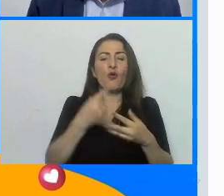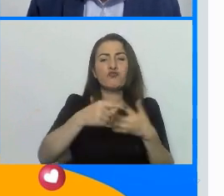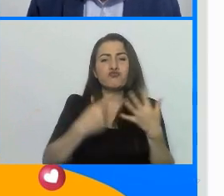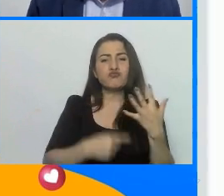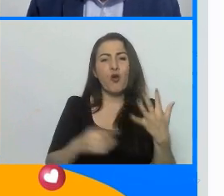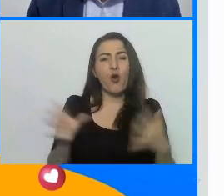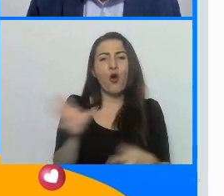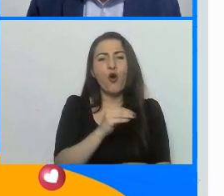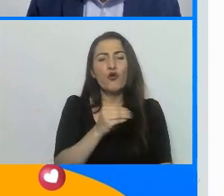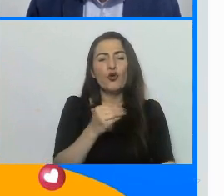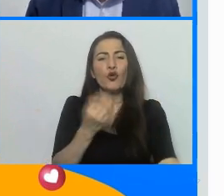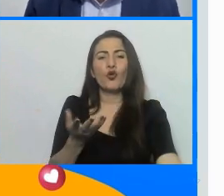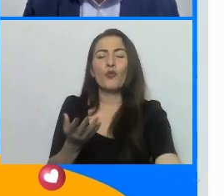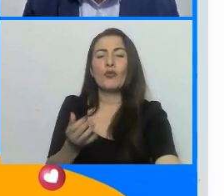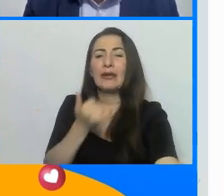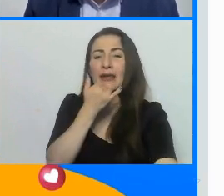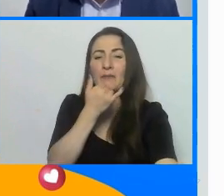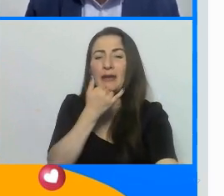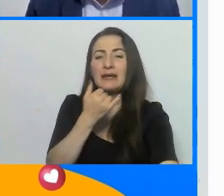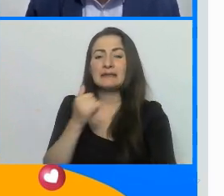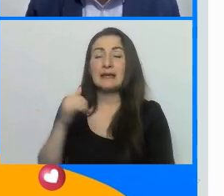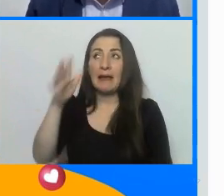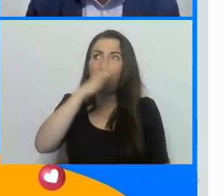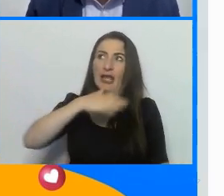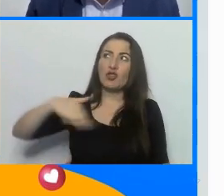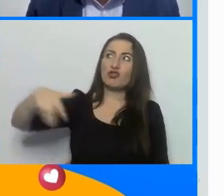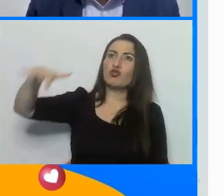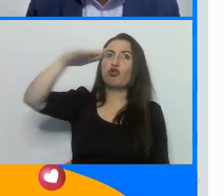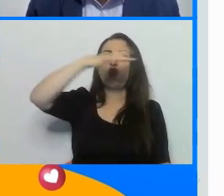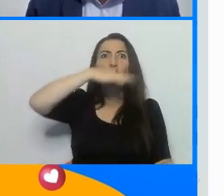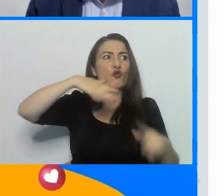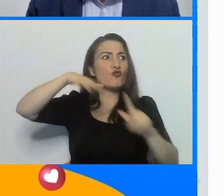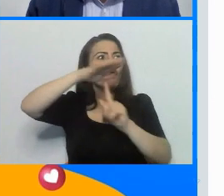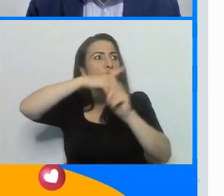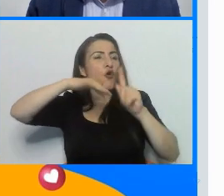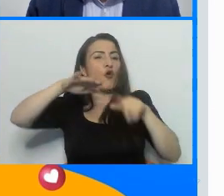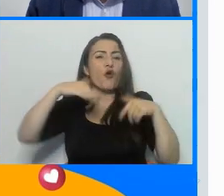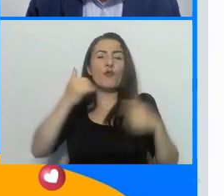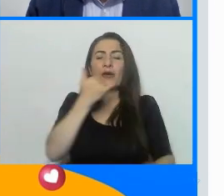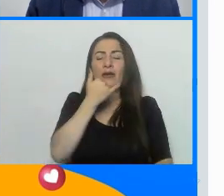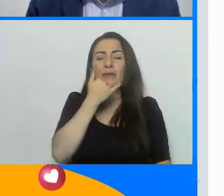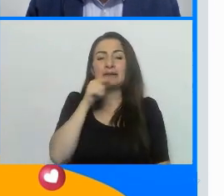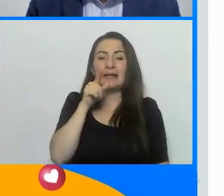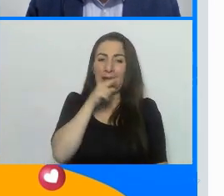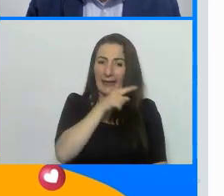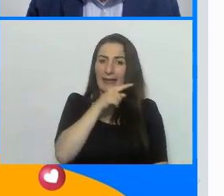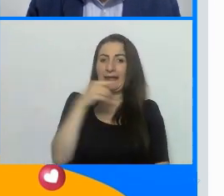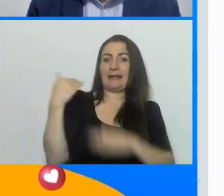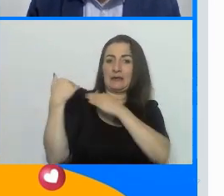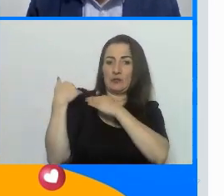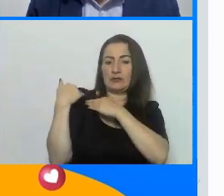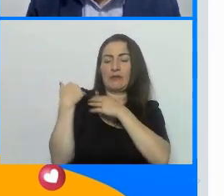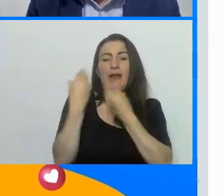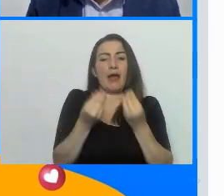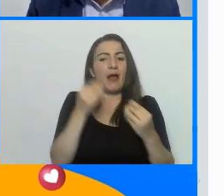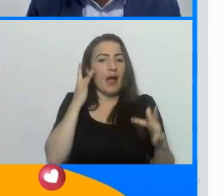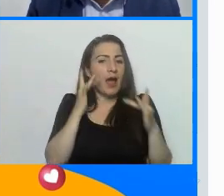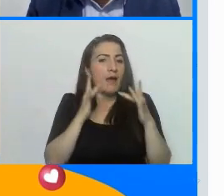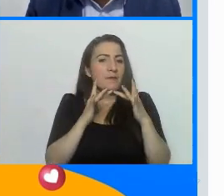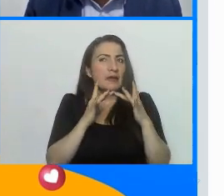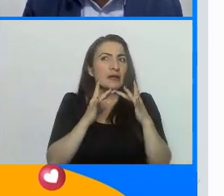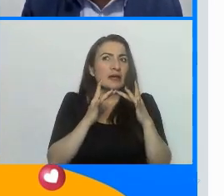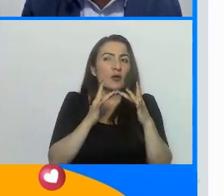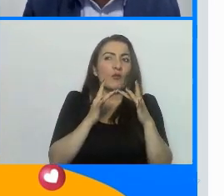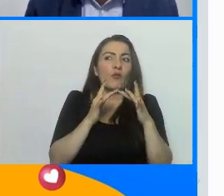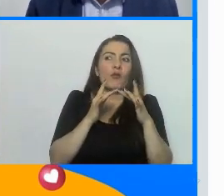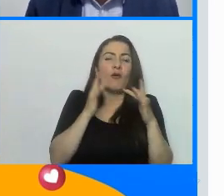poco el qué pasaba con el entorno o con el medio ambiente y empezar a asociarlo a la especie